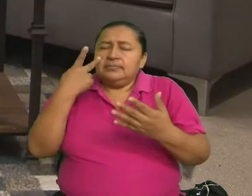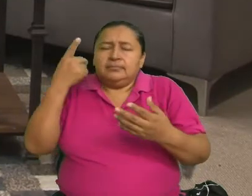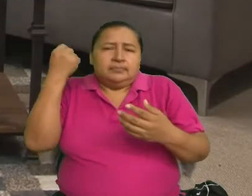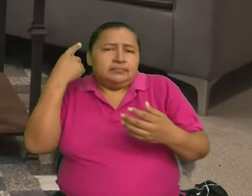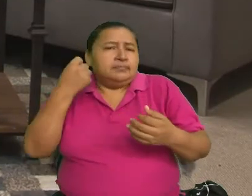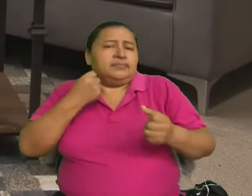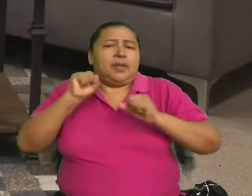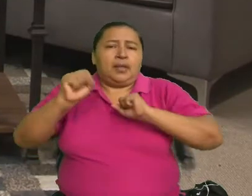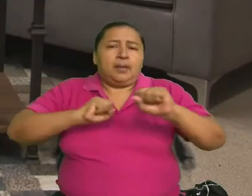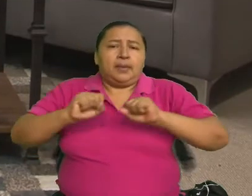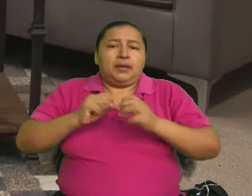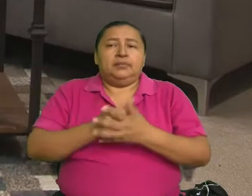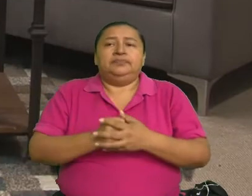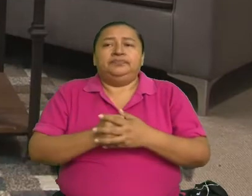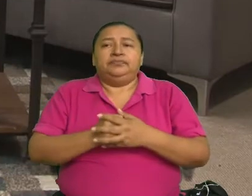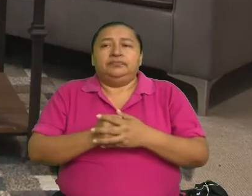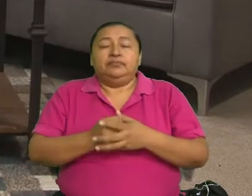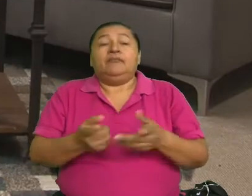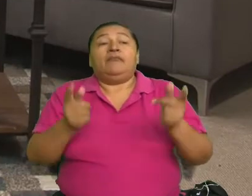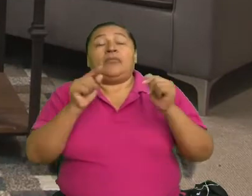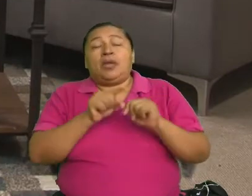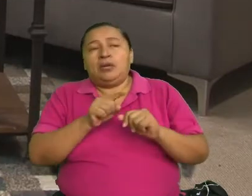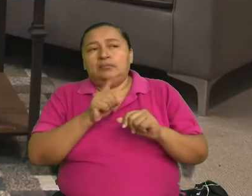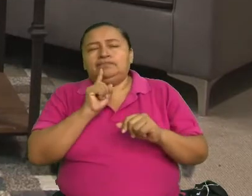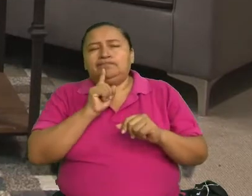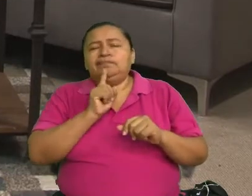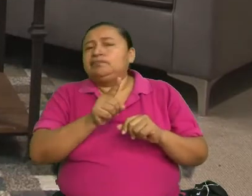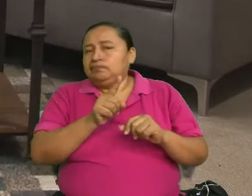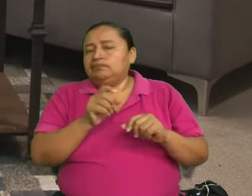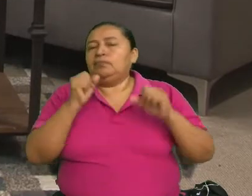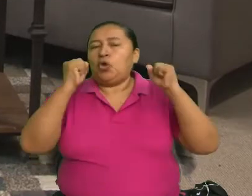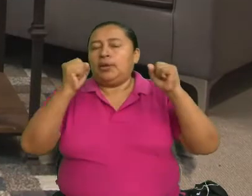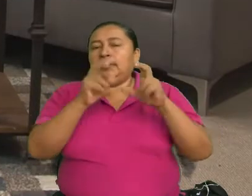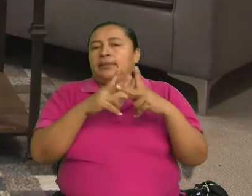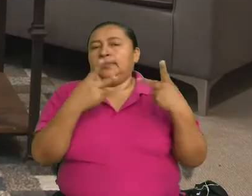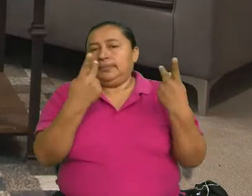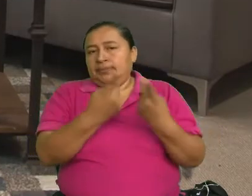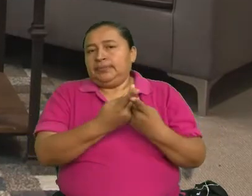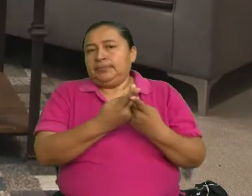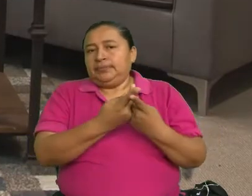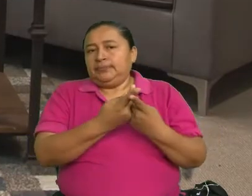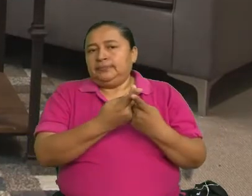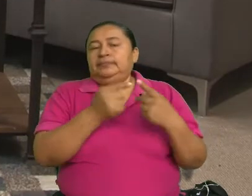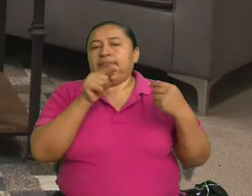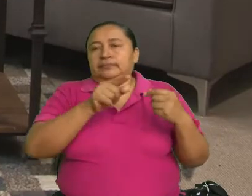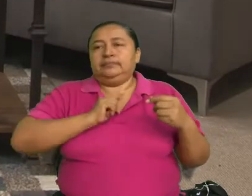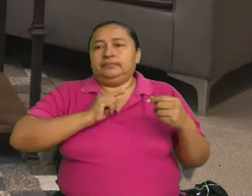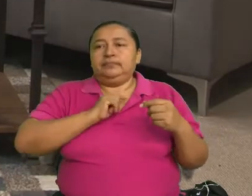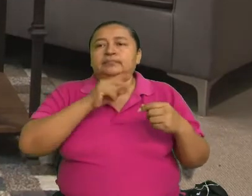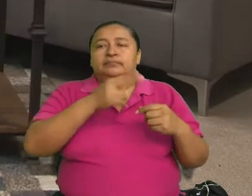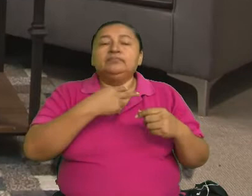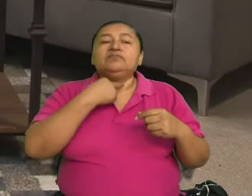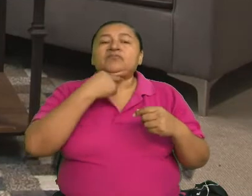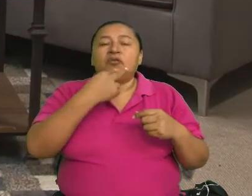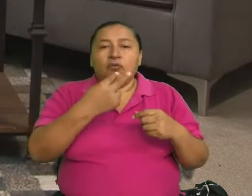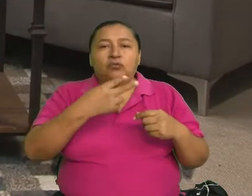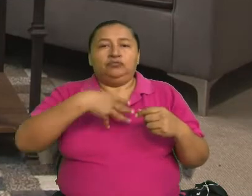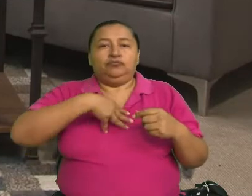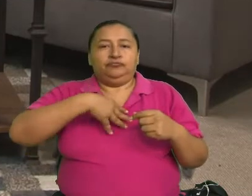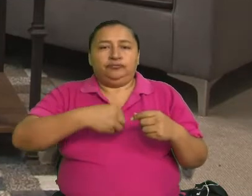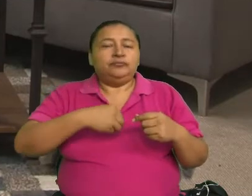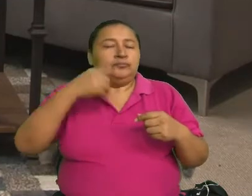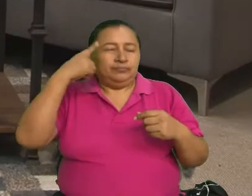Es el poder que el pueblo tiene ahora, que tiene voz, razonamiento,